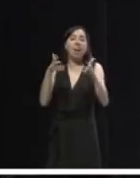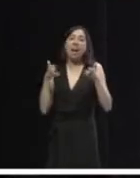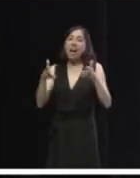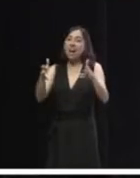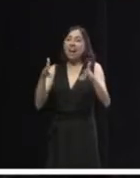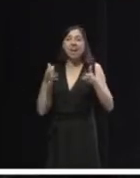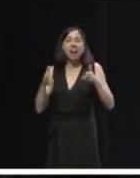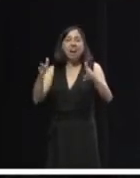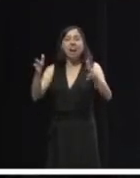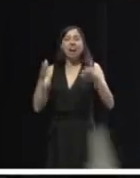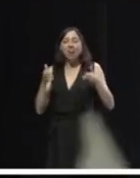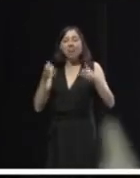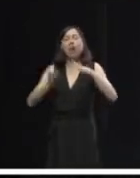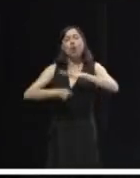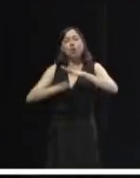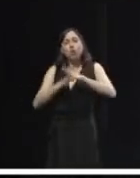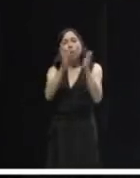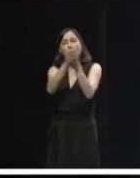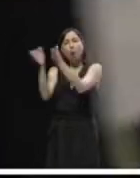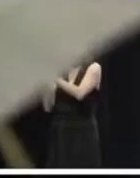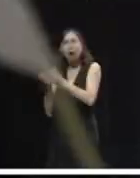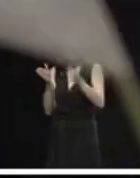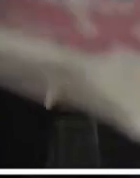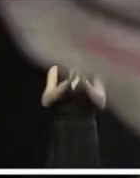ganar! ¡Avanti, compañeros! ¡Avanti!